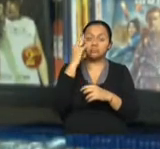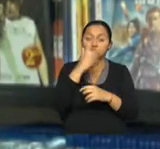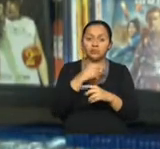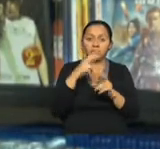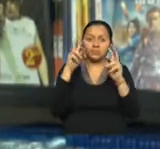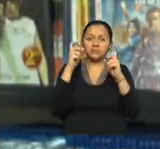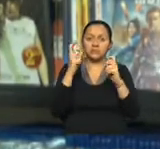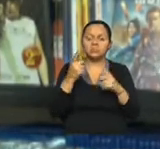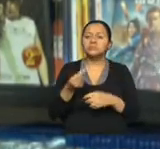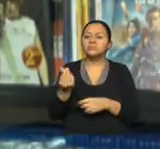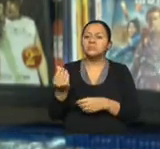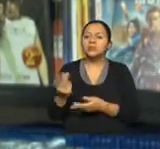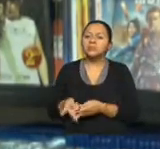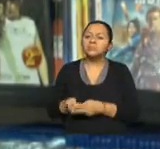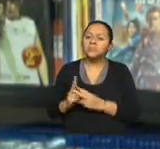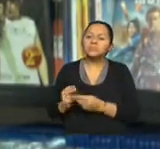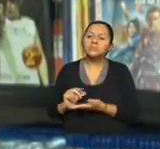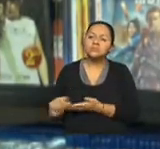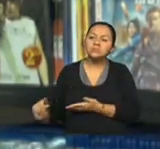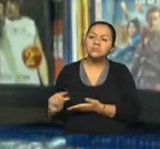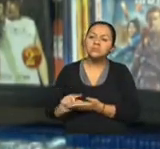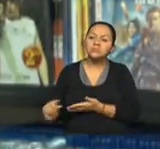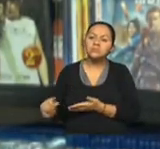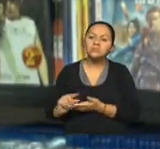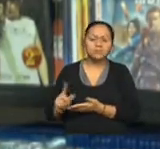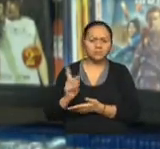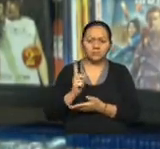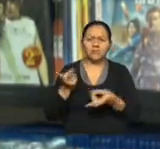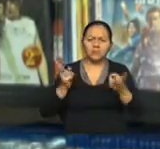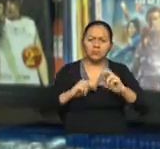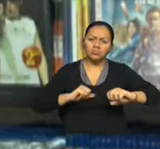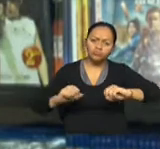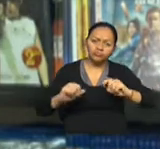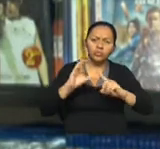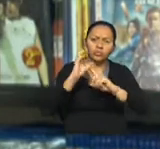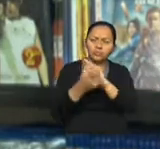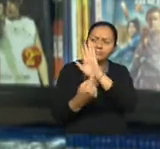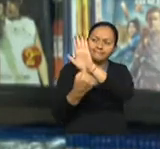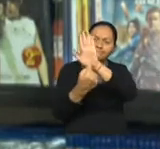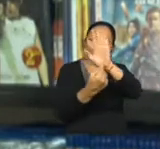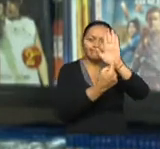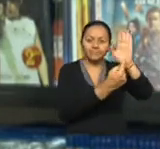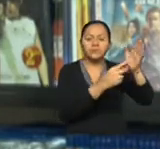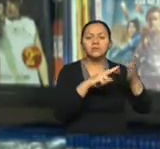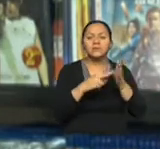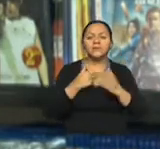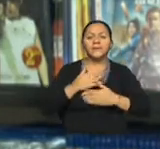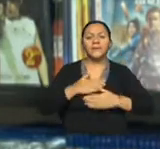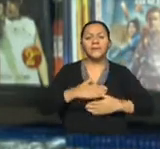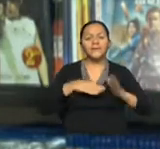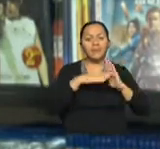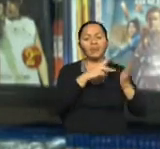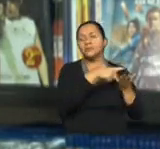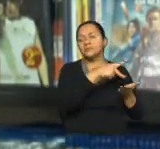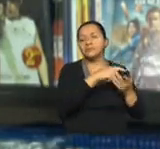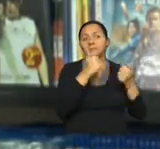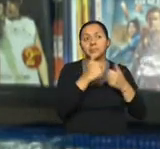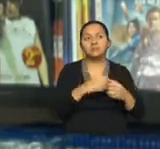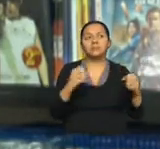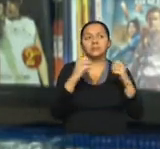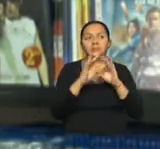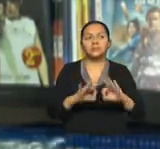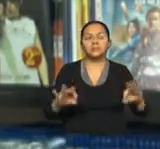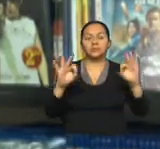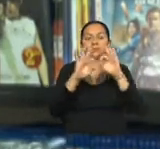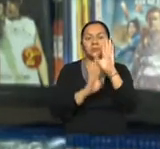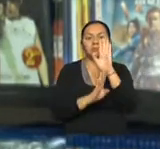tema de los churqueros, sino también nos hemos convertido en gestores culturales, nos hemos convertido en un pilar fundamental, importantísimo en el